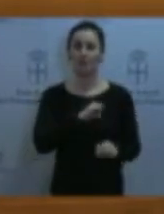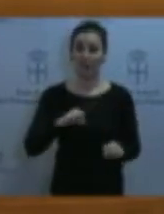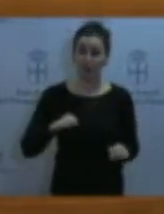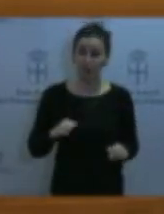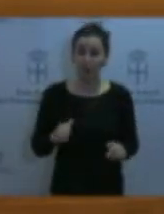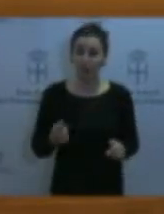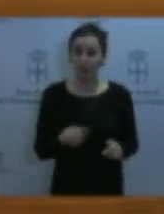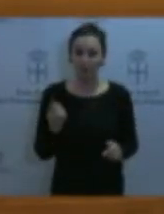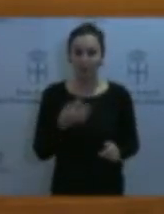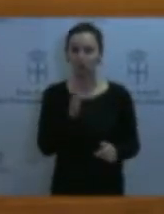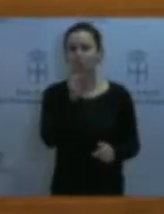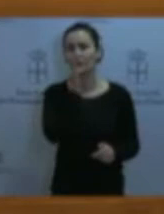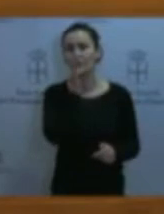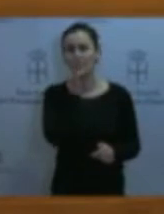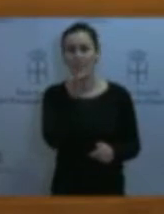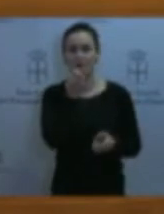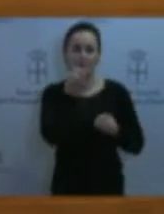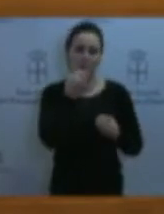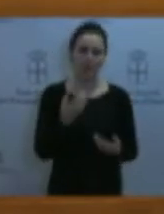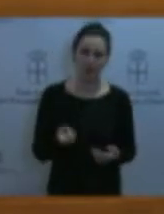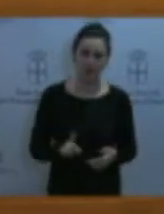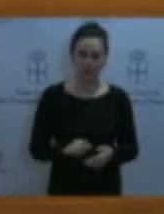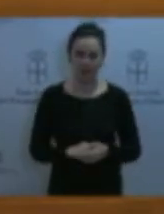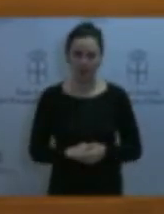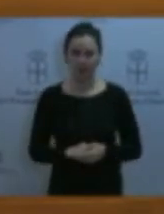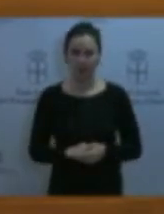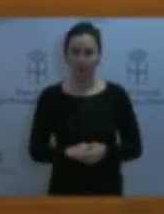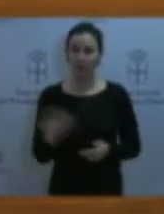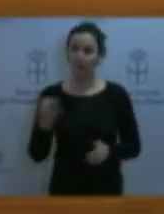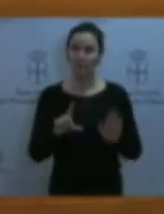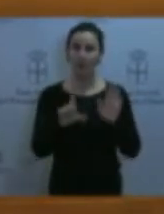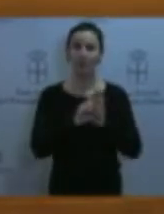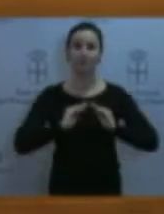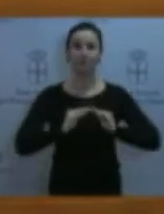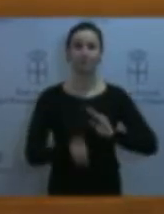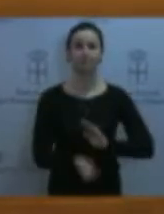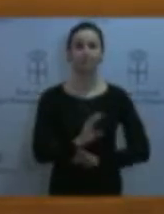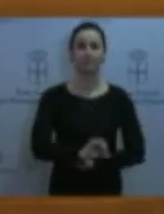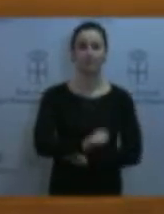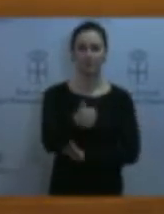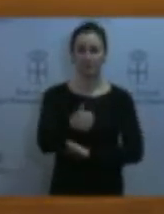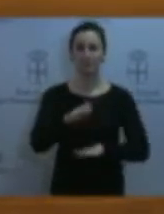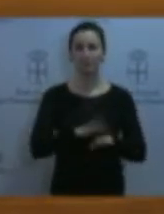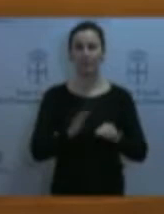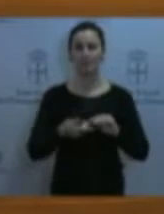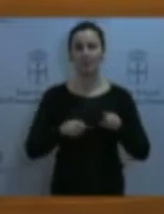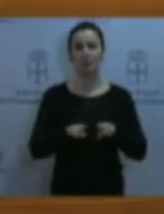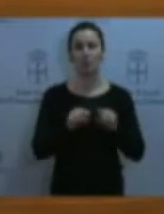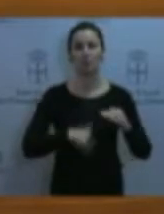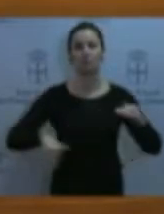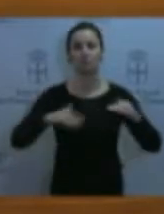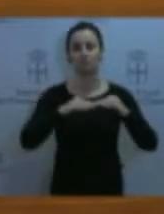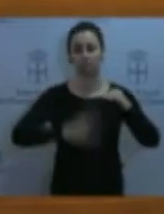circunstancias si no legislamos para romper la desigualdad que tienen ahora mismo las mujeres que viven y trabajan en las